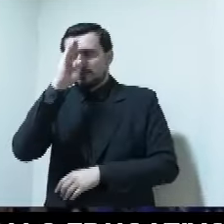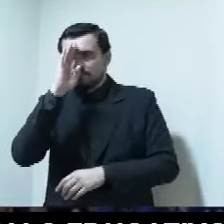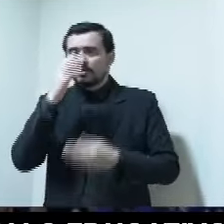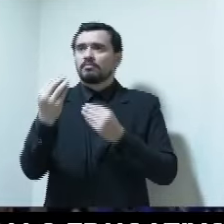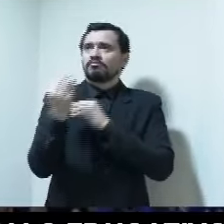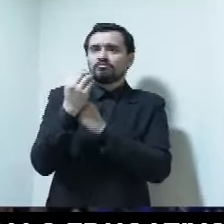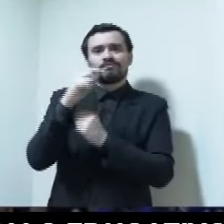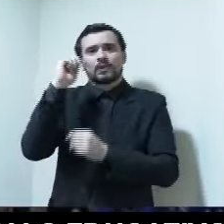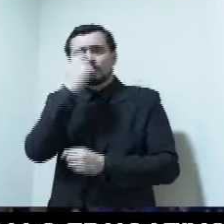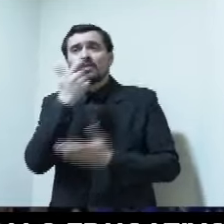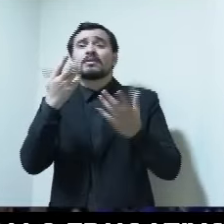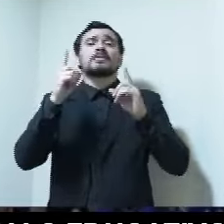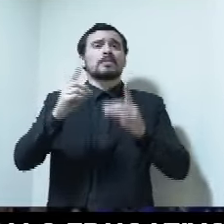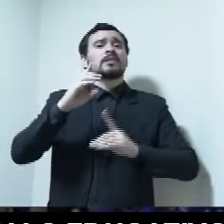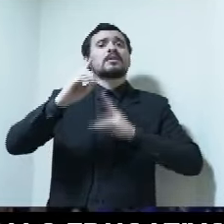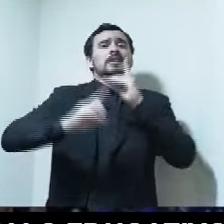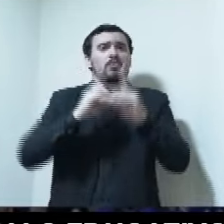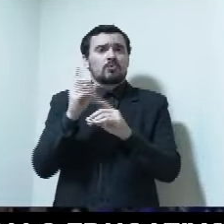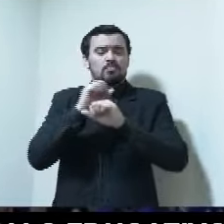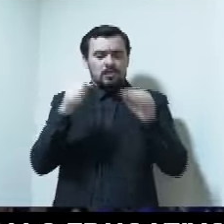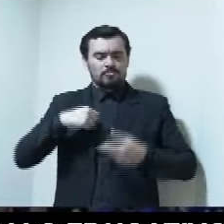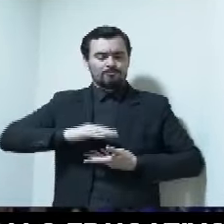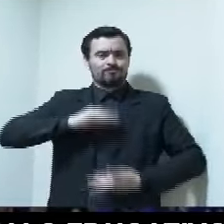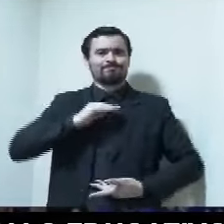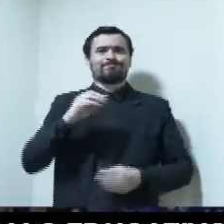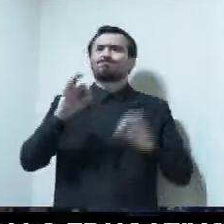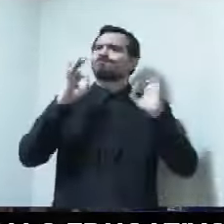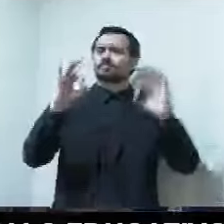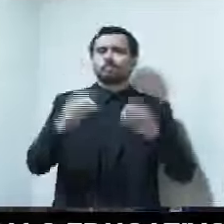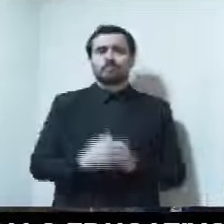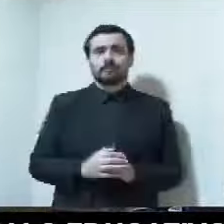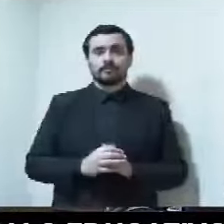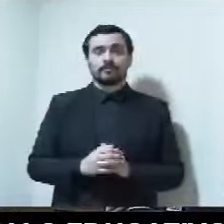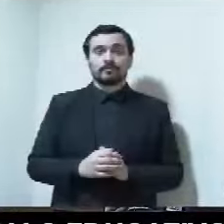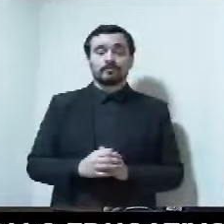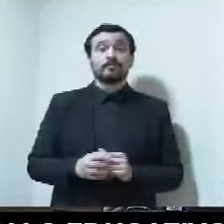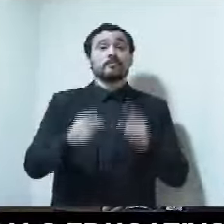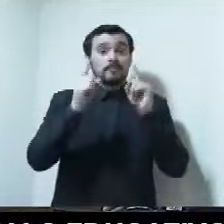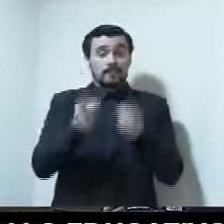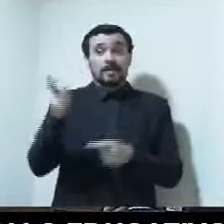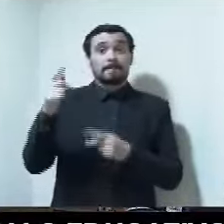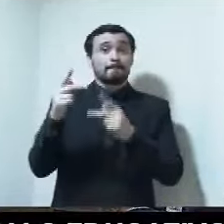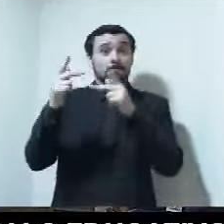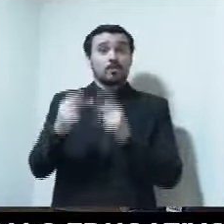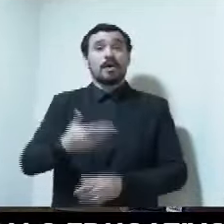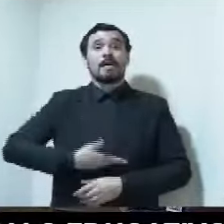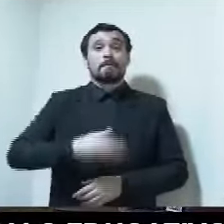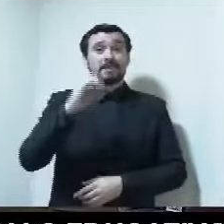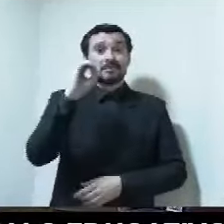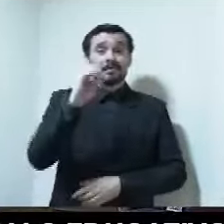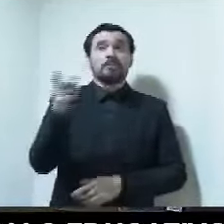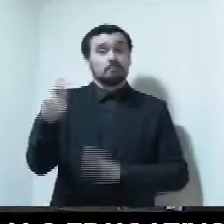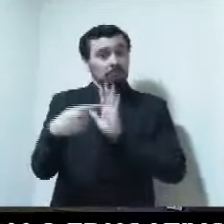herramientas necesarias para el desarrollo de su máximo potencial. El emblemático programa Hambre Cero es un